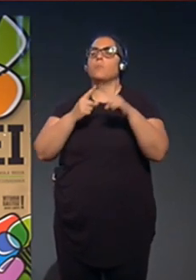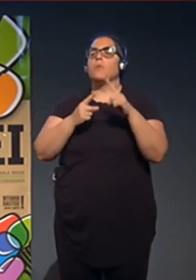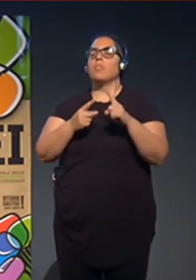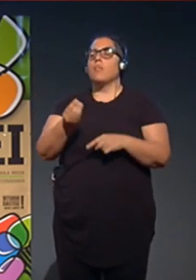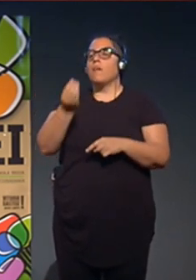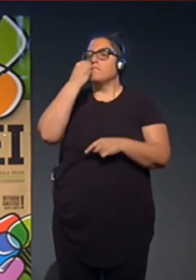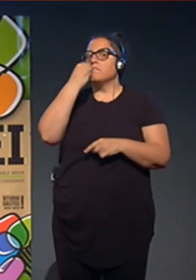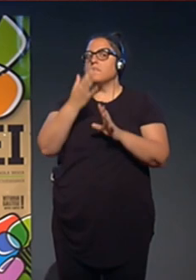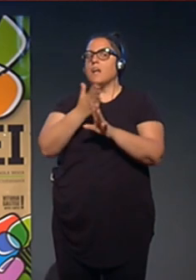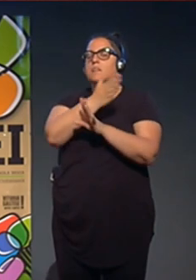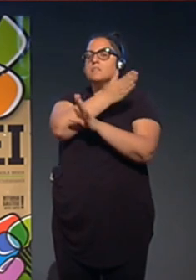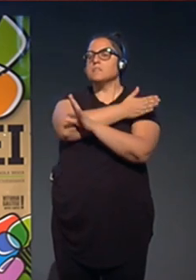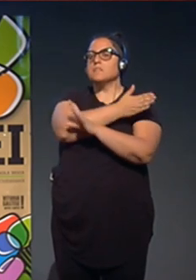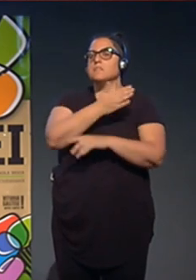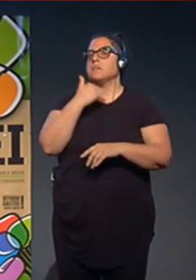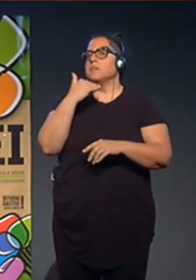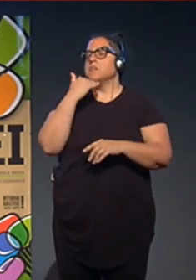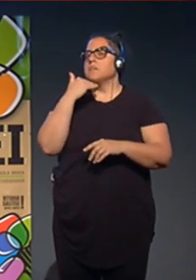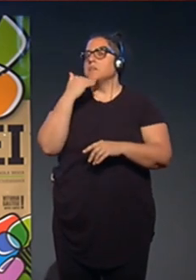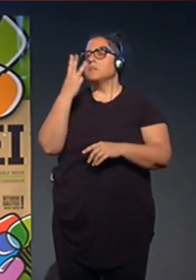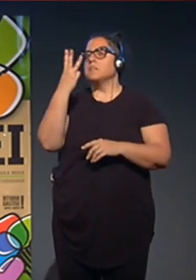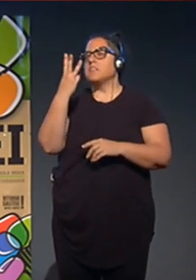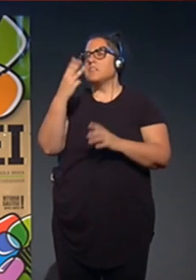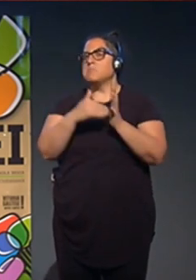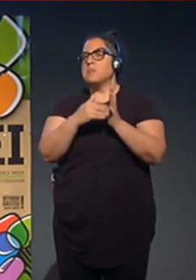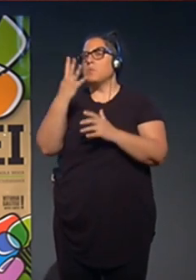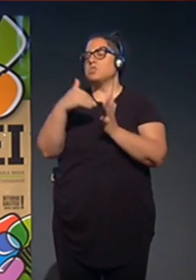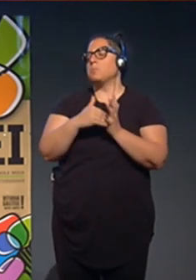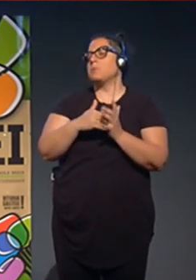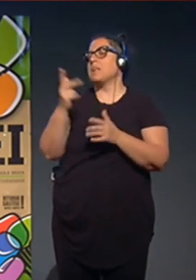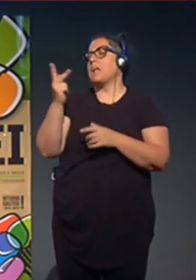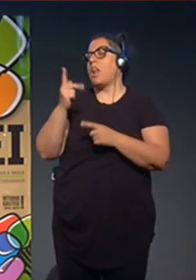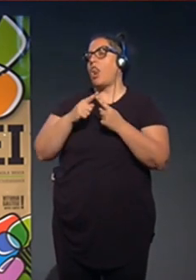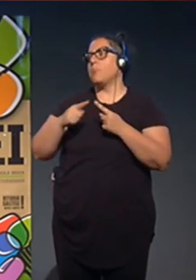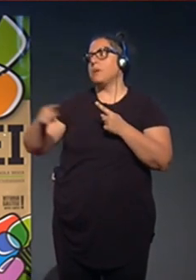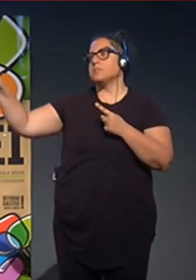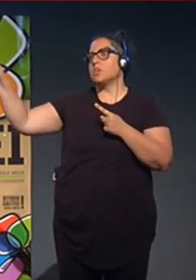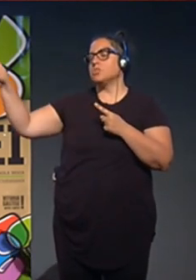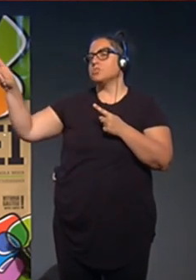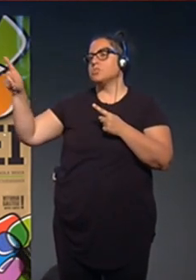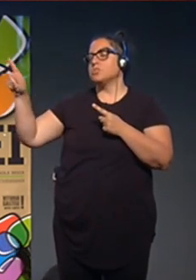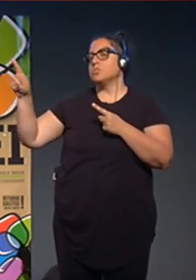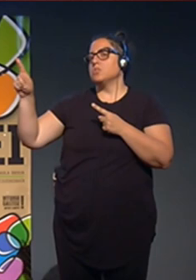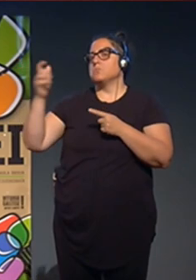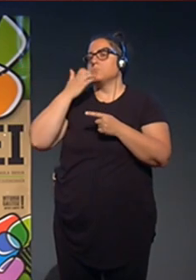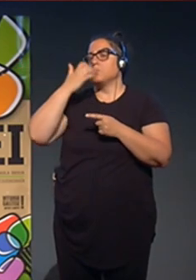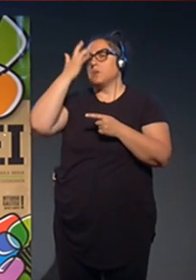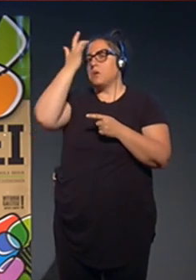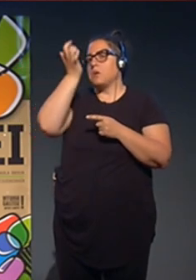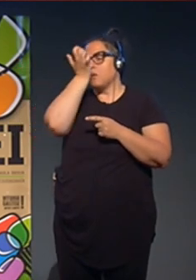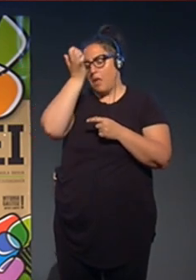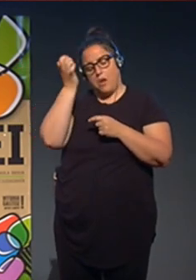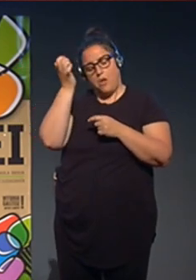bocas ha recorrido previamente entre 3 y 4000 km estamos comprando las chure tias de corderos de